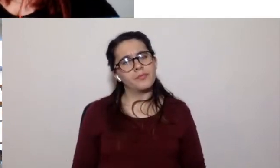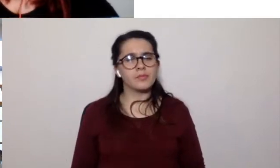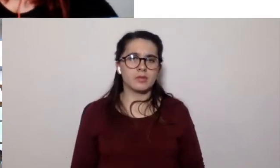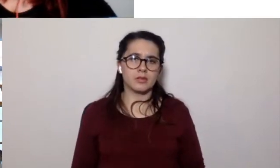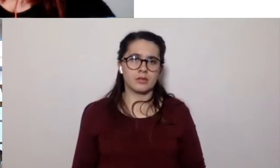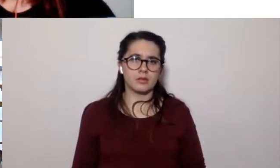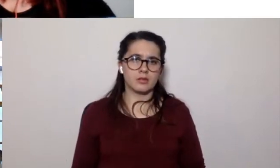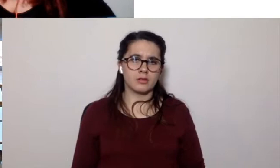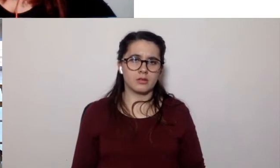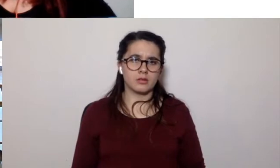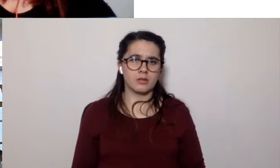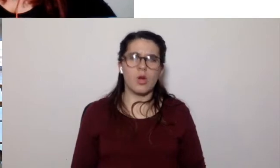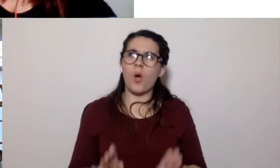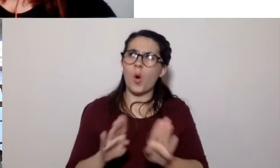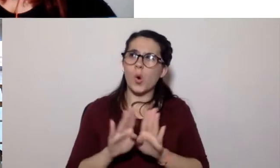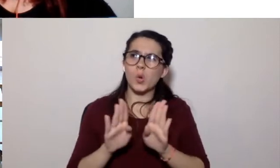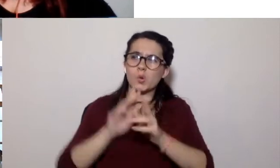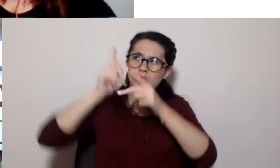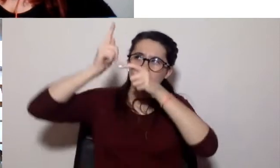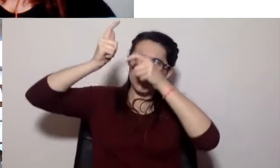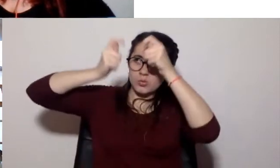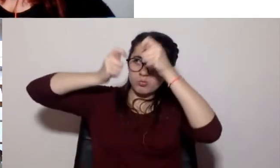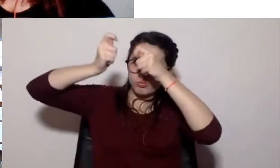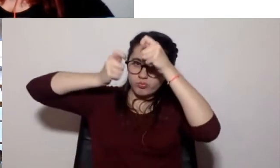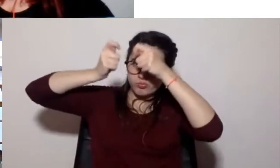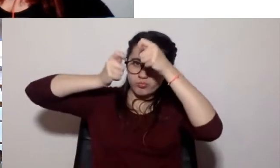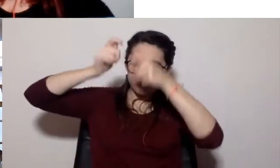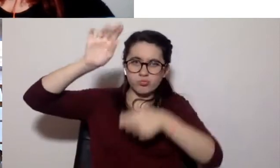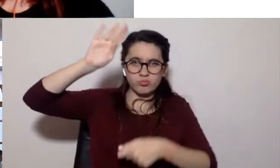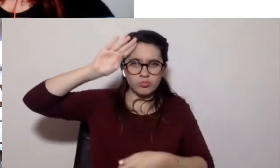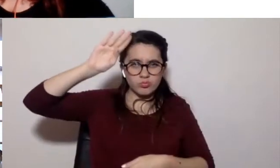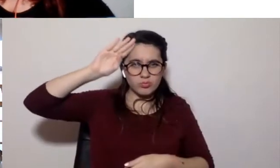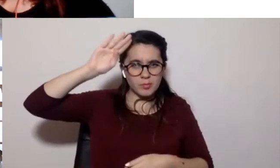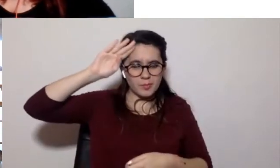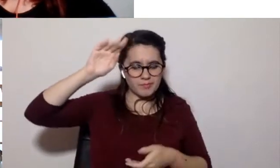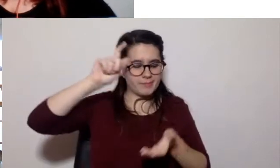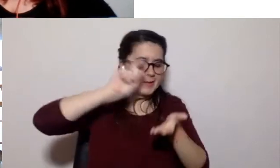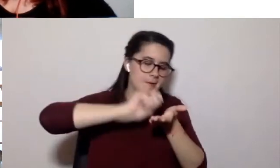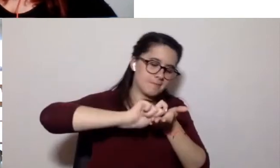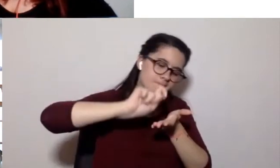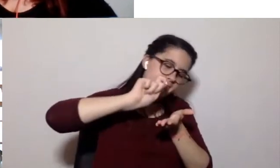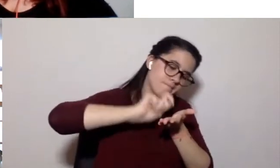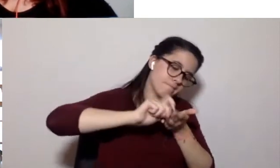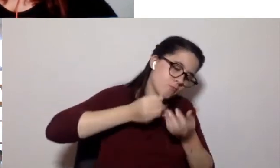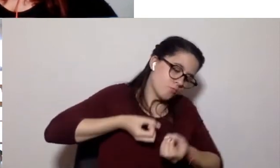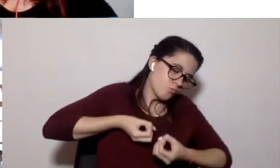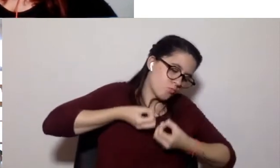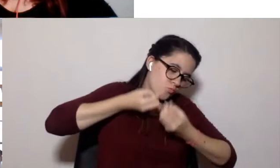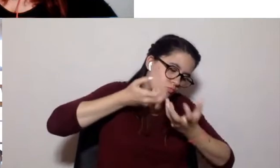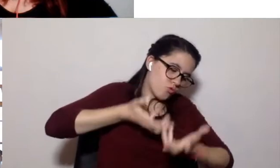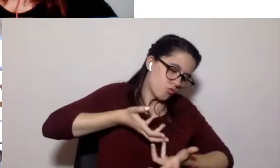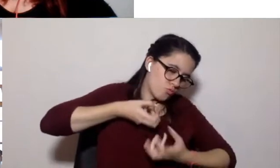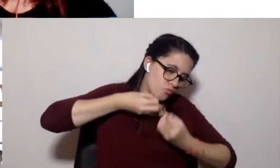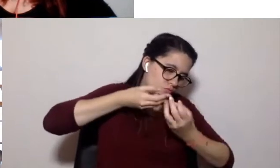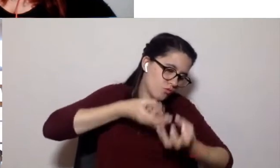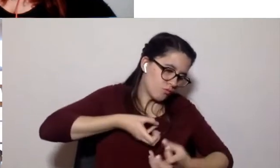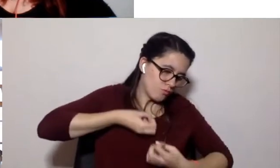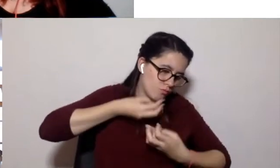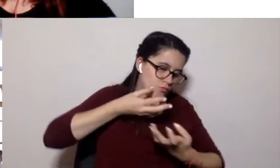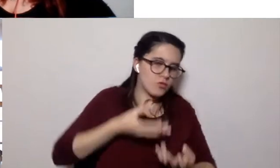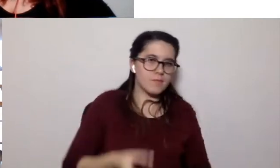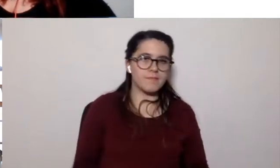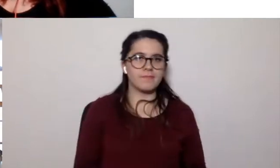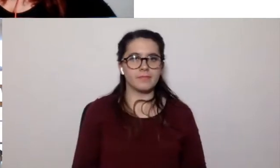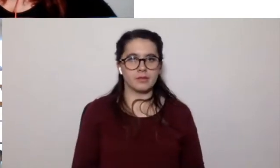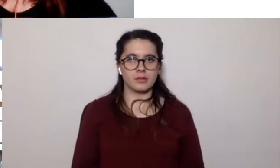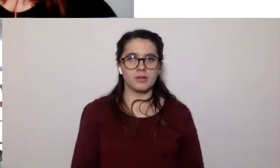cómo desafío esa mente que se me fue a quién sabe a dónde, ¿no? Esa puede